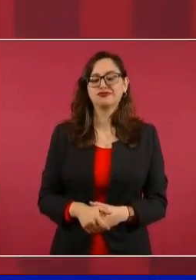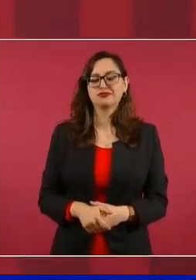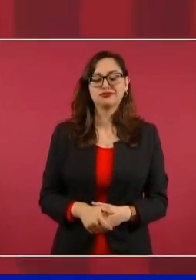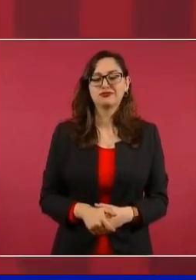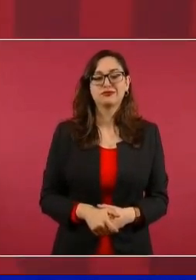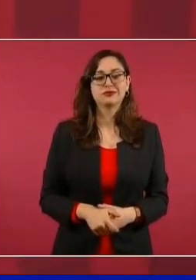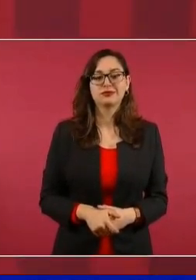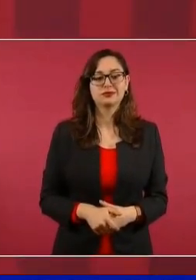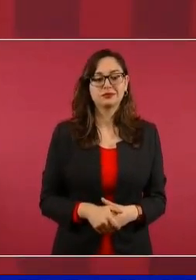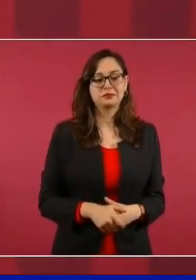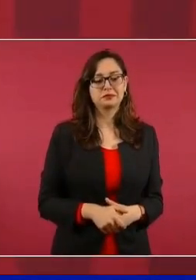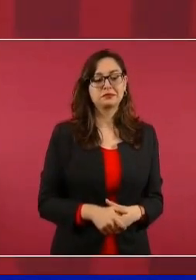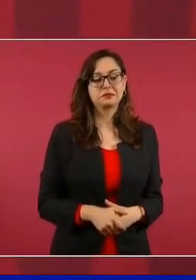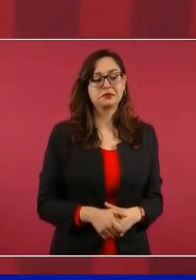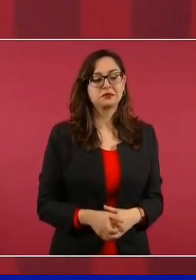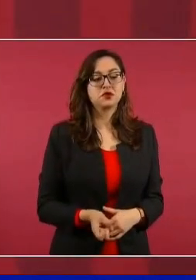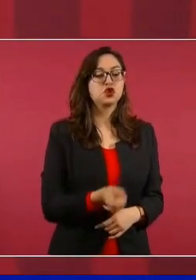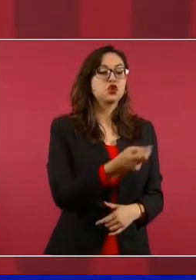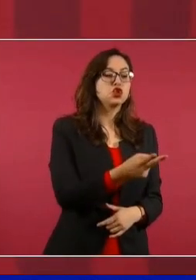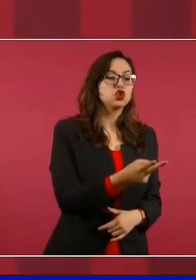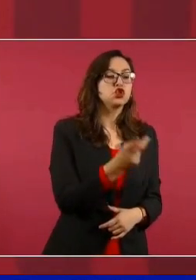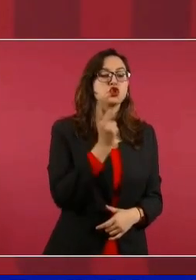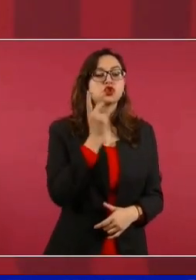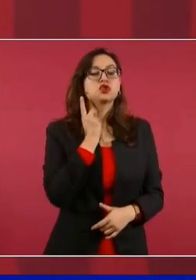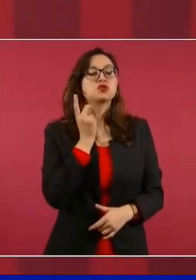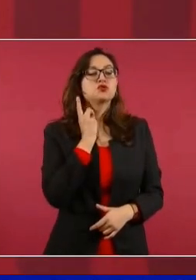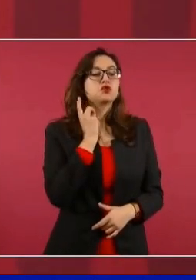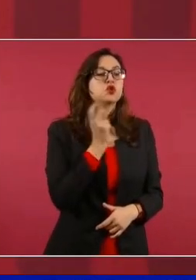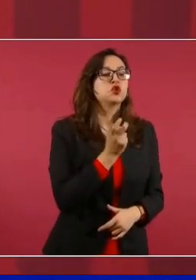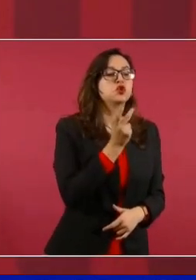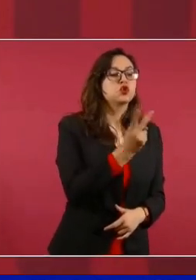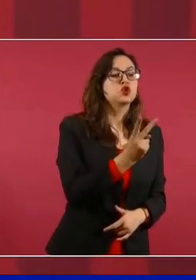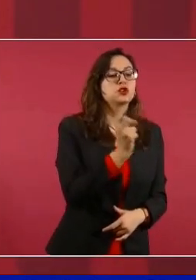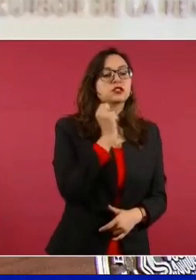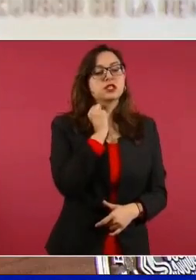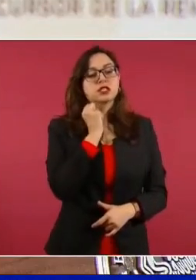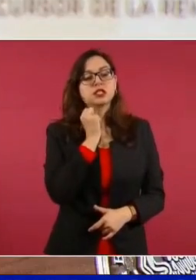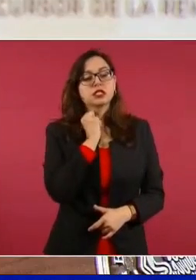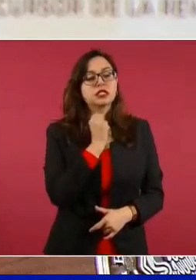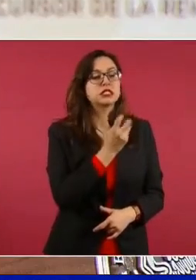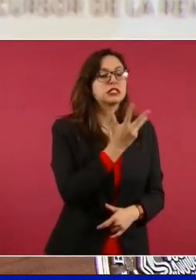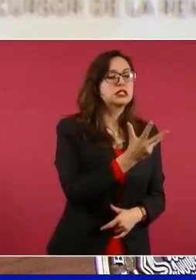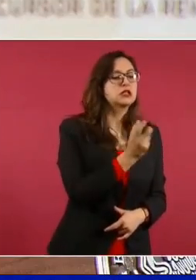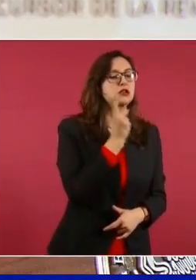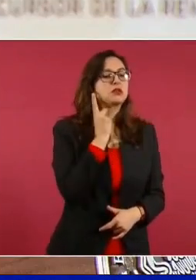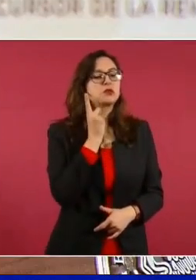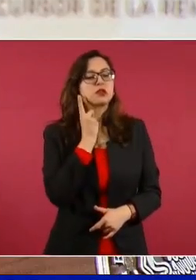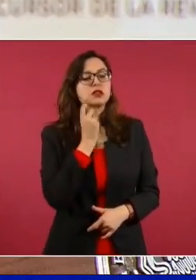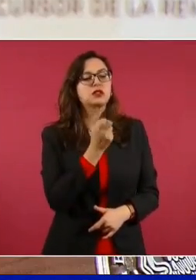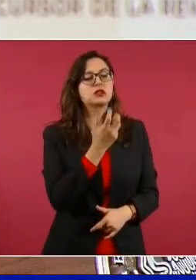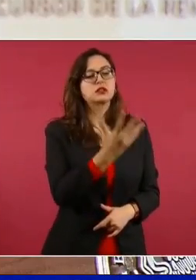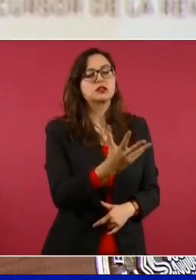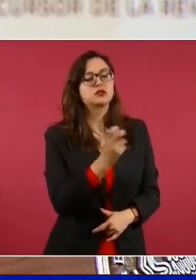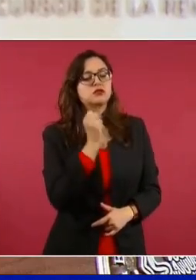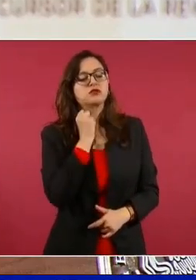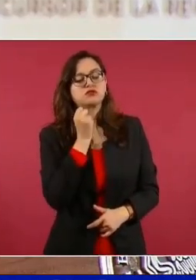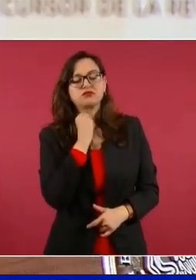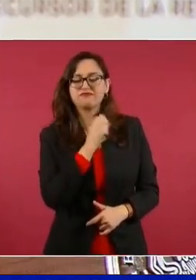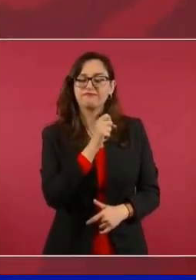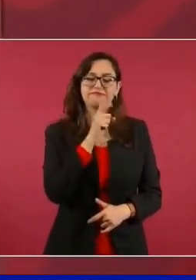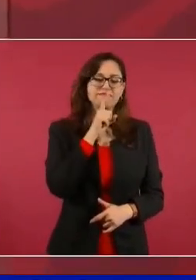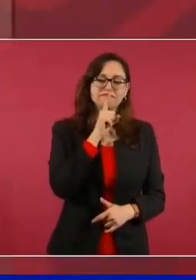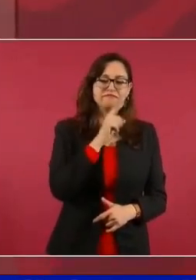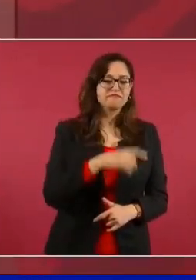no son 2 diputadas o 2 senadoras o 5 diputados, 5 senadores,